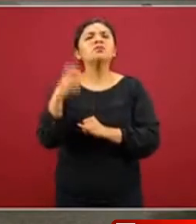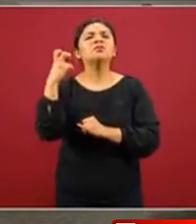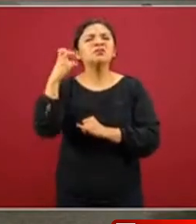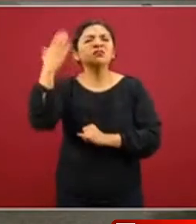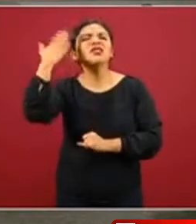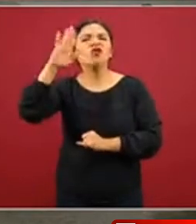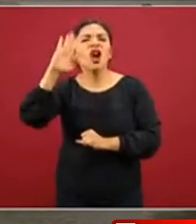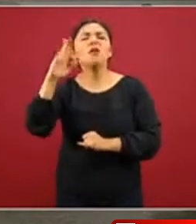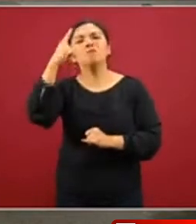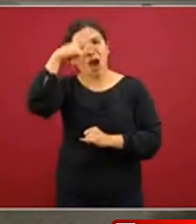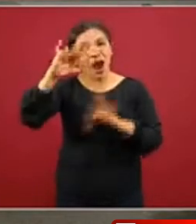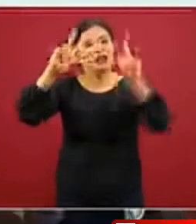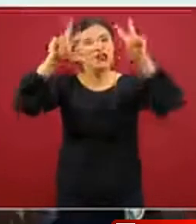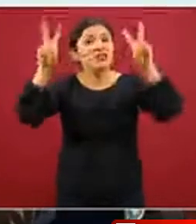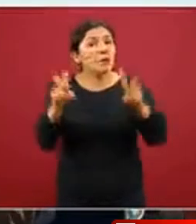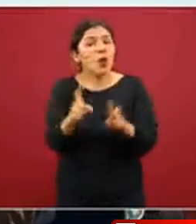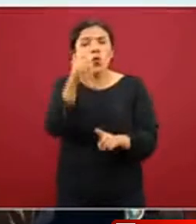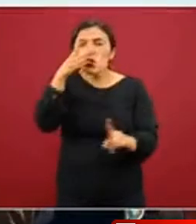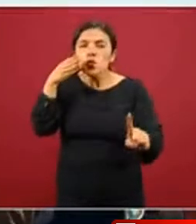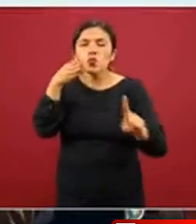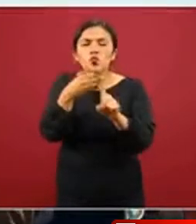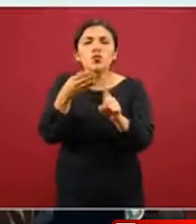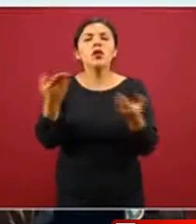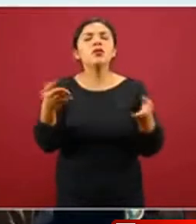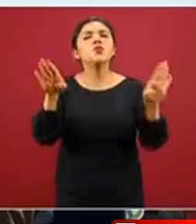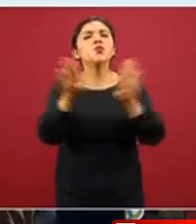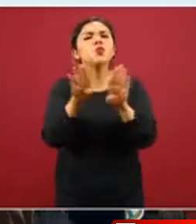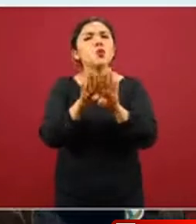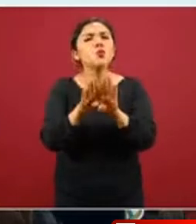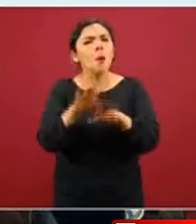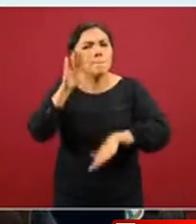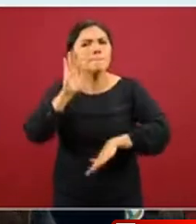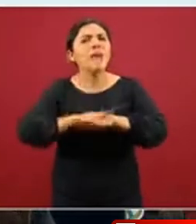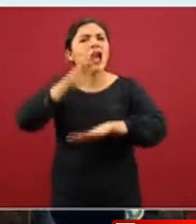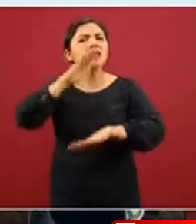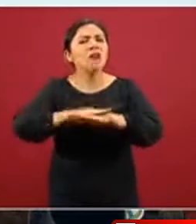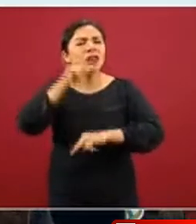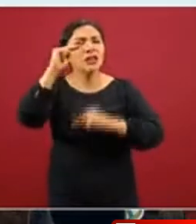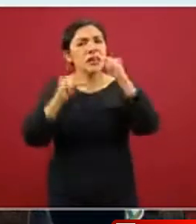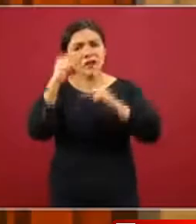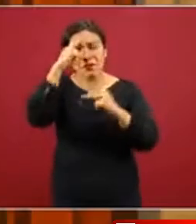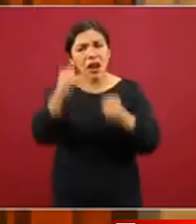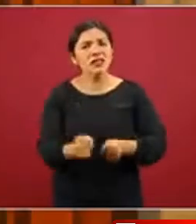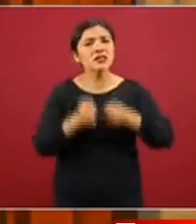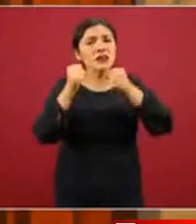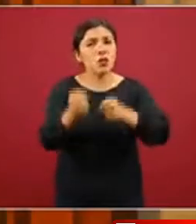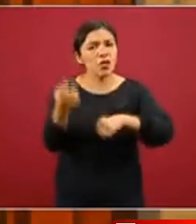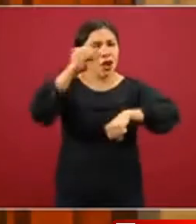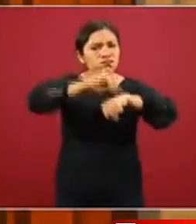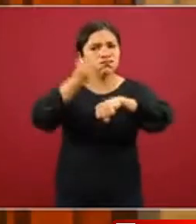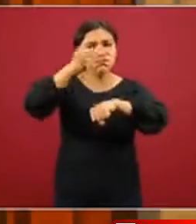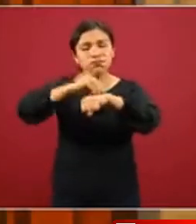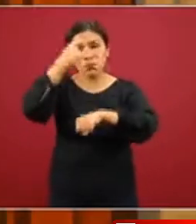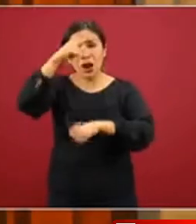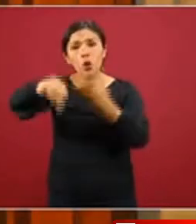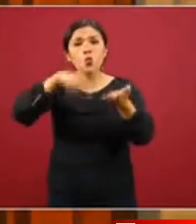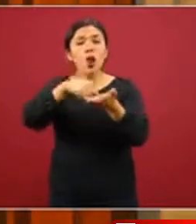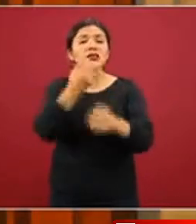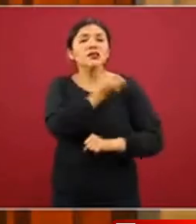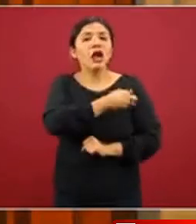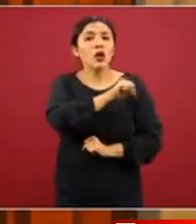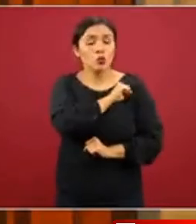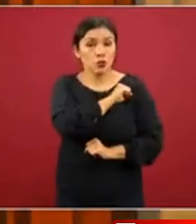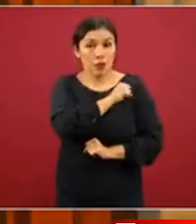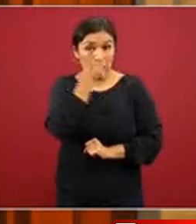se tocó el tema exclusivo de cómo aumentar el nivel de seguridad en instalaciones de salud. En esa